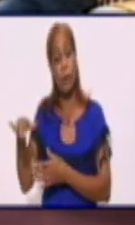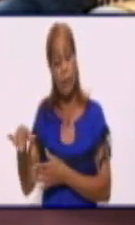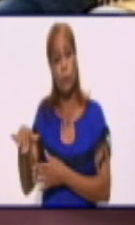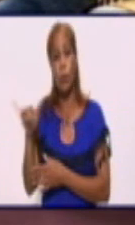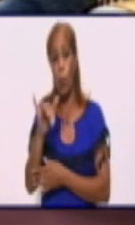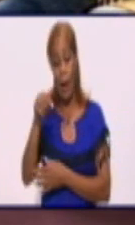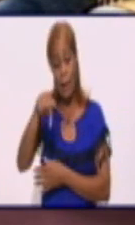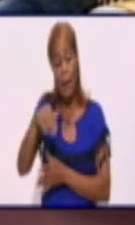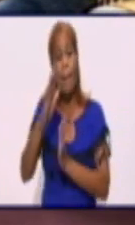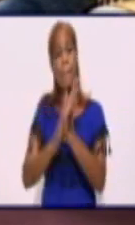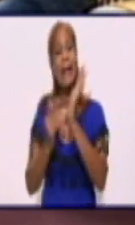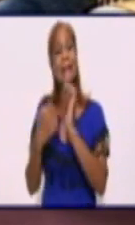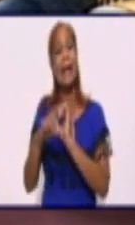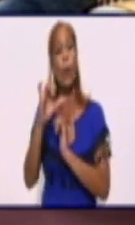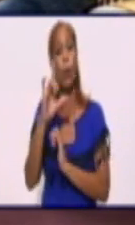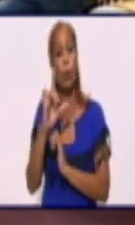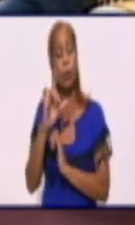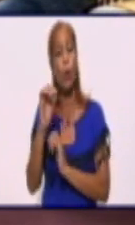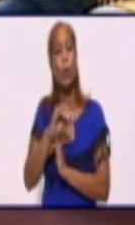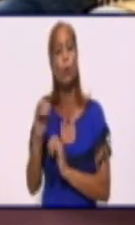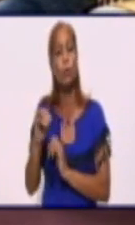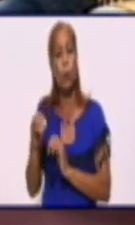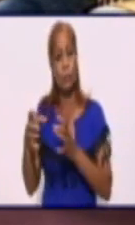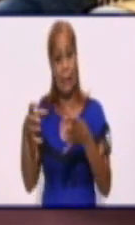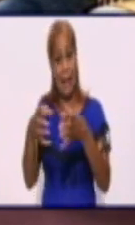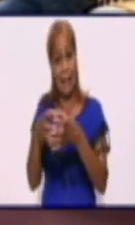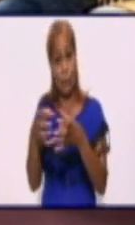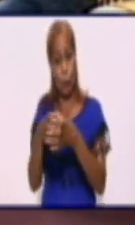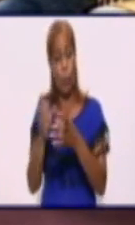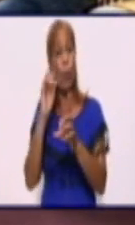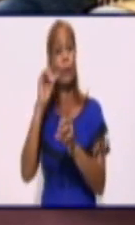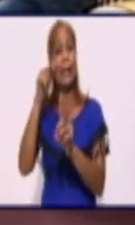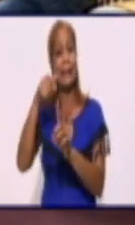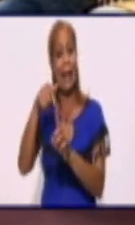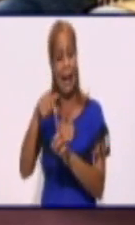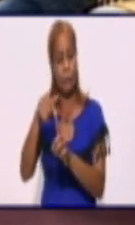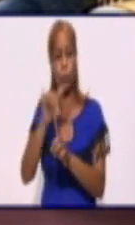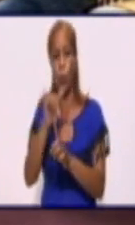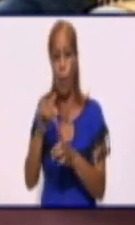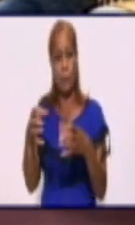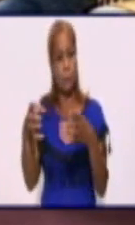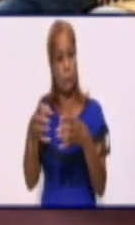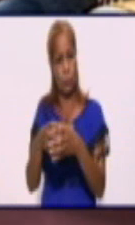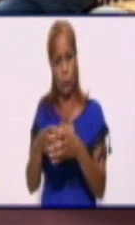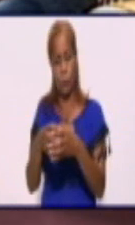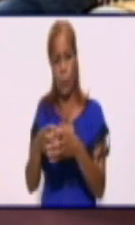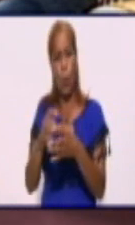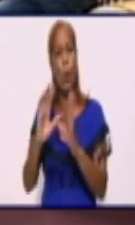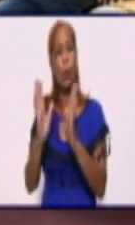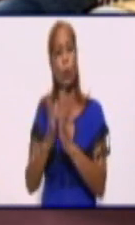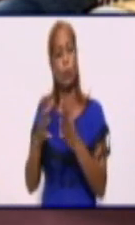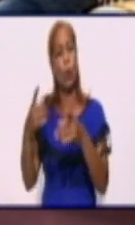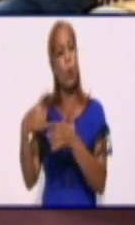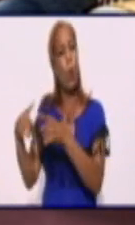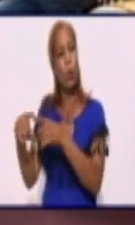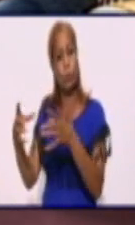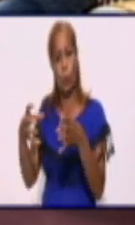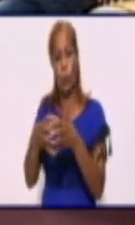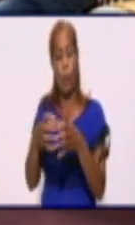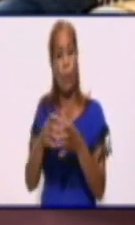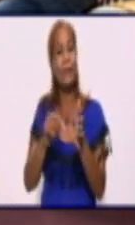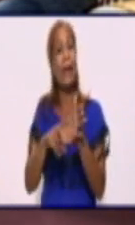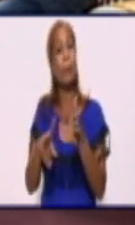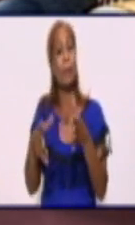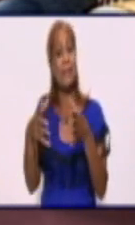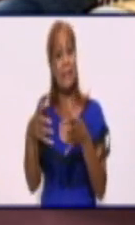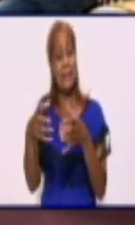donde nuestra agrupación va a estar teniendo espacio junto con todos los grupos de teatro de nuestra provincia. Así